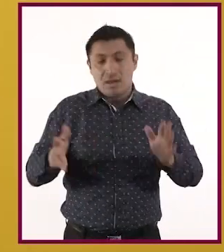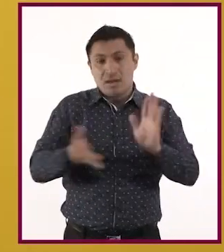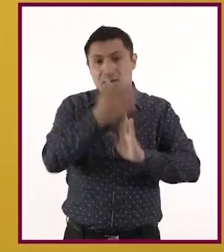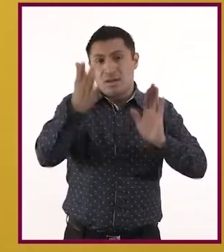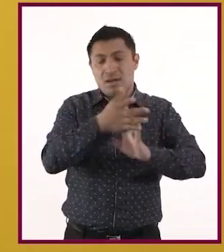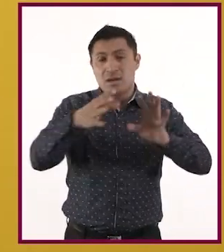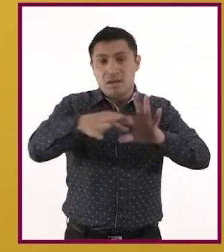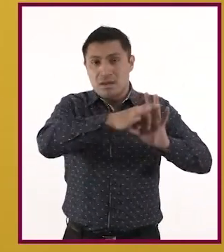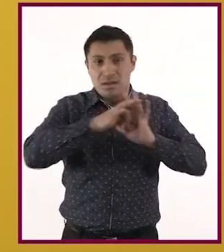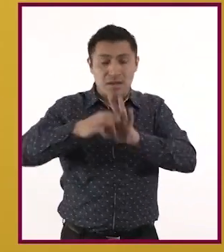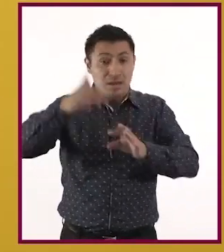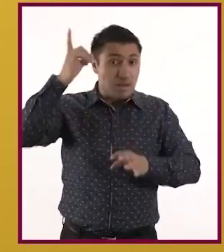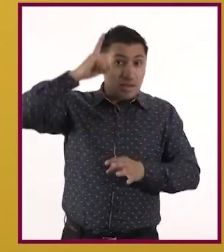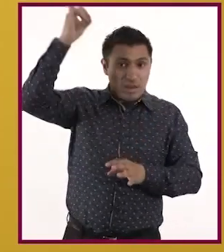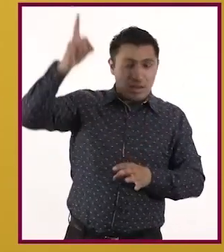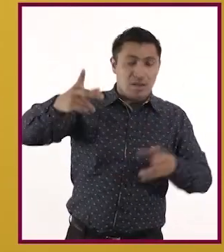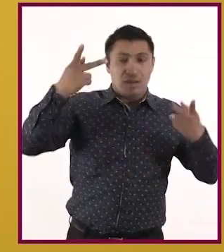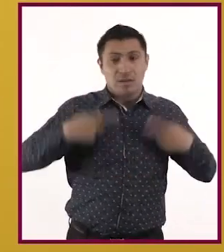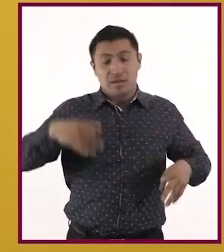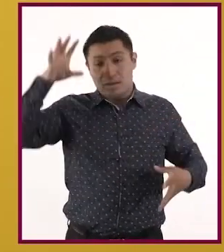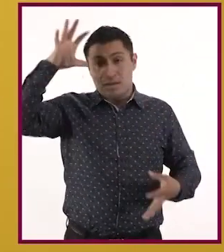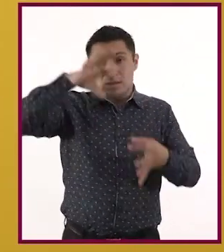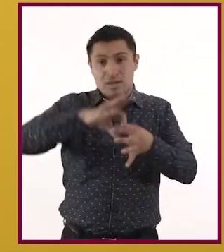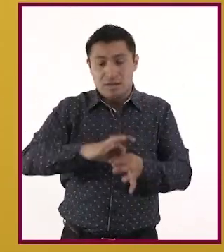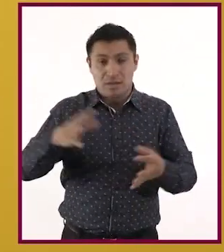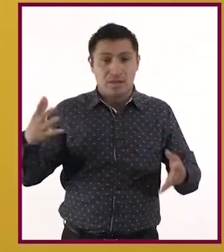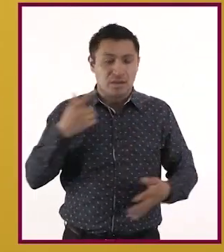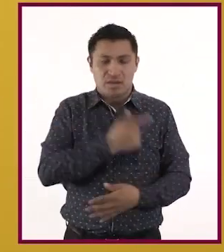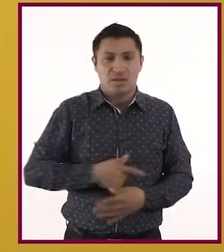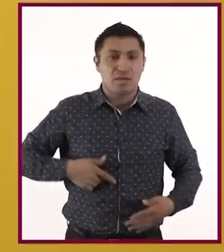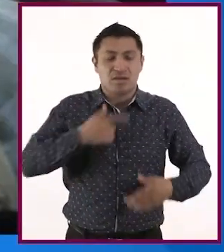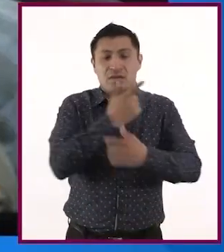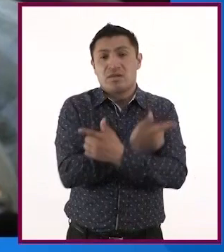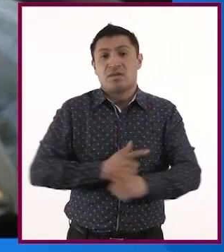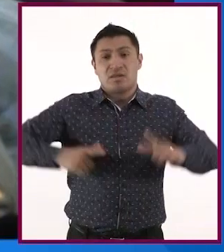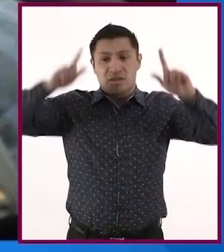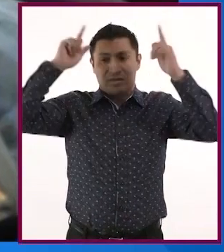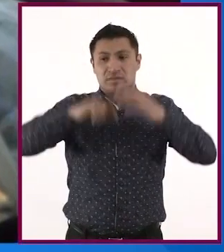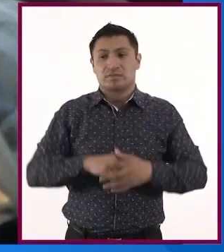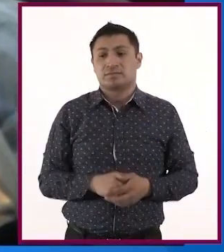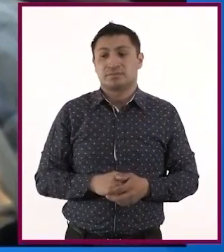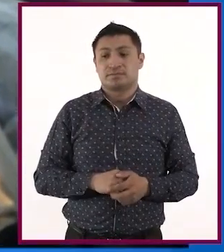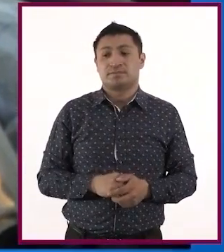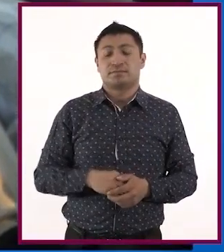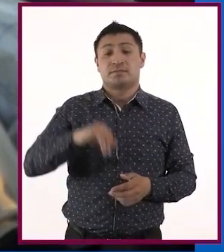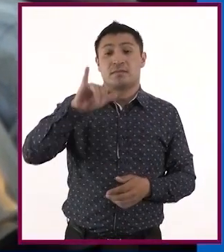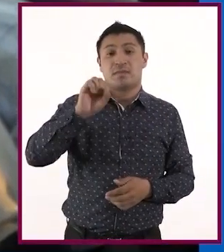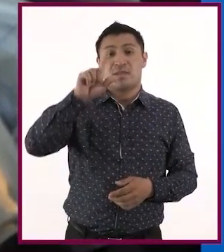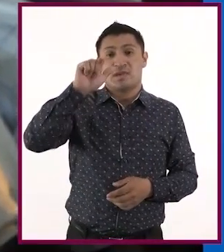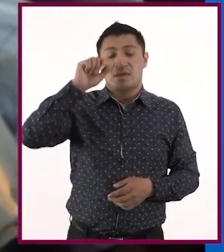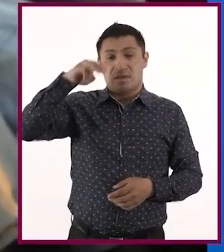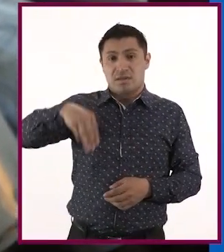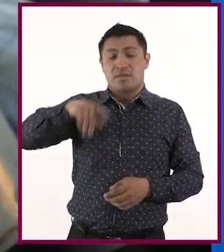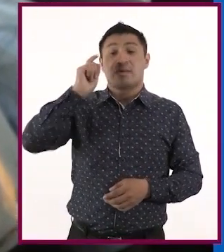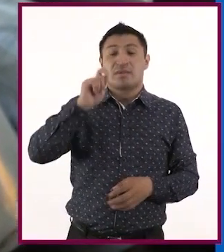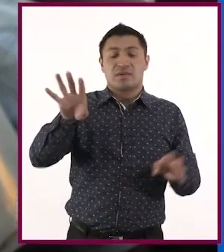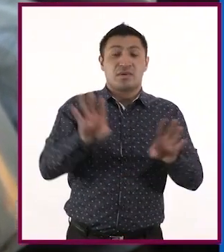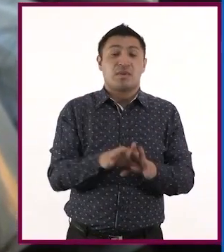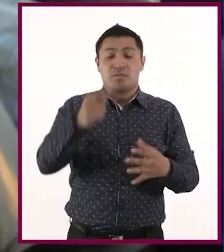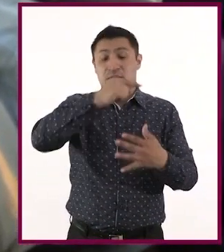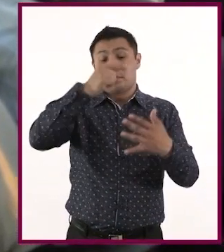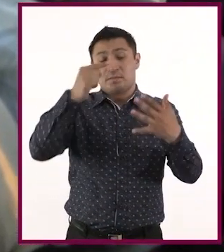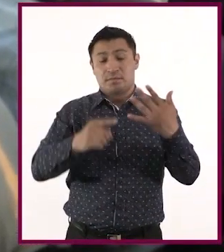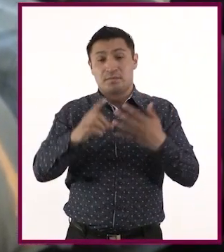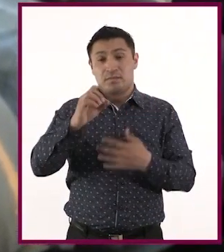manera conjunta entre Dios y el hombre, que goza de libre albedrío. El Islam se define por el conjunto